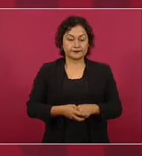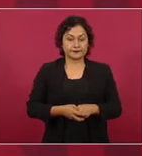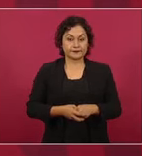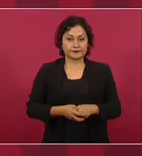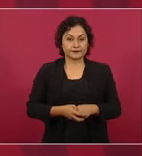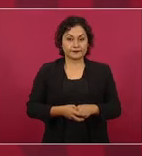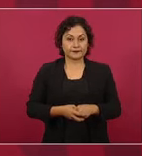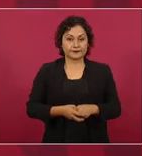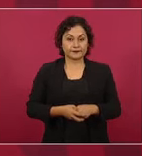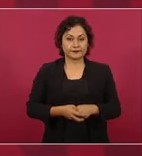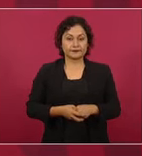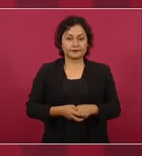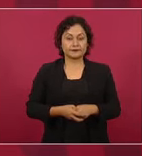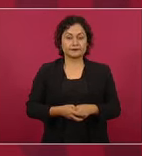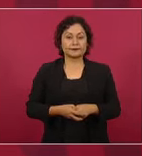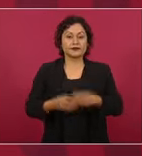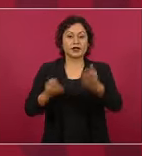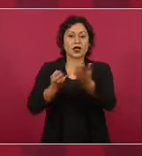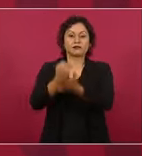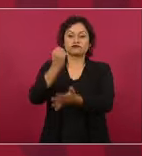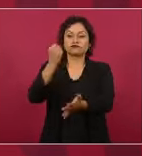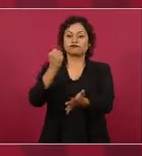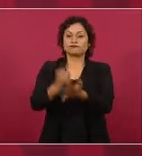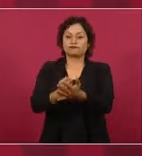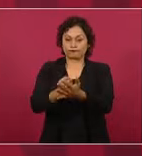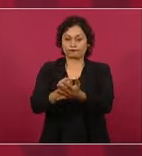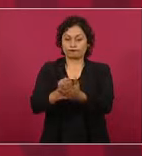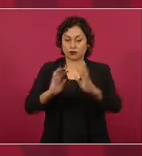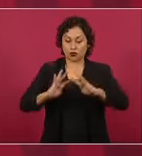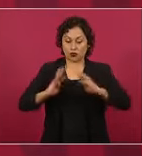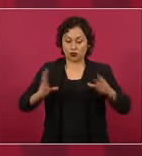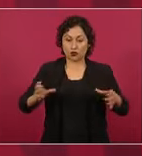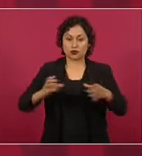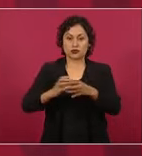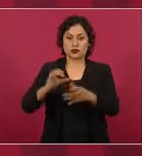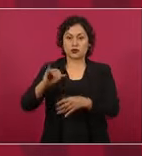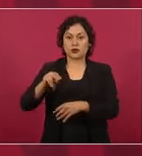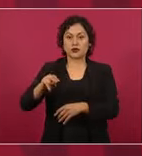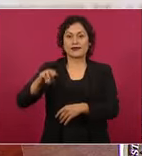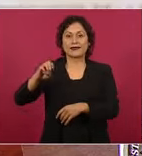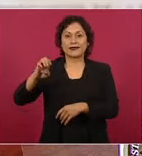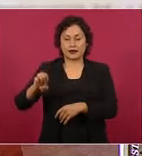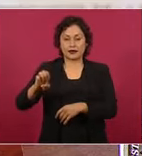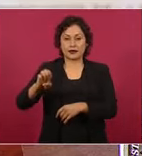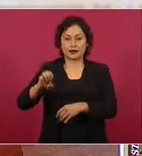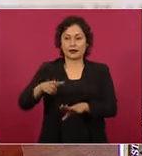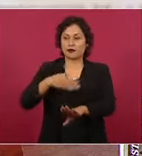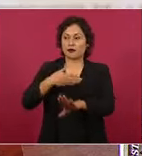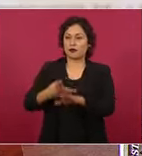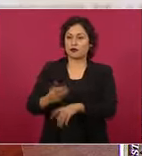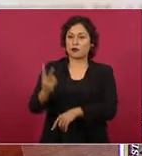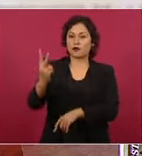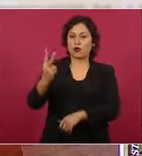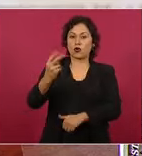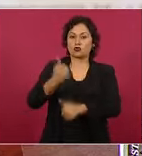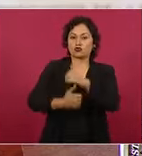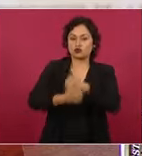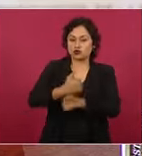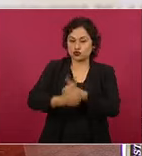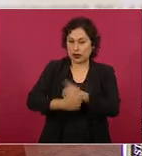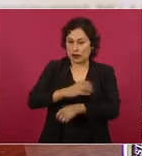del Consejo del INE en contra de dos candidatos, que era